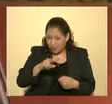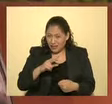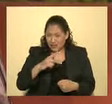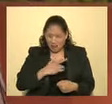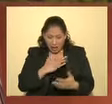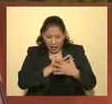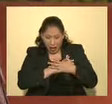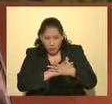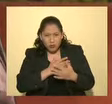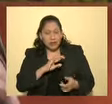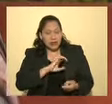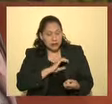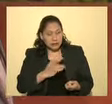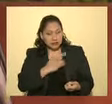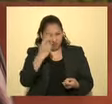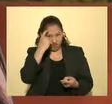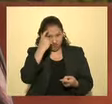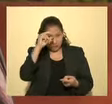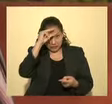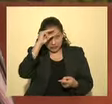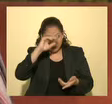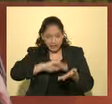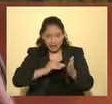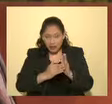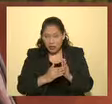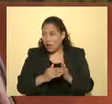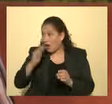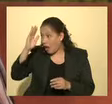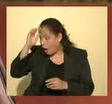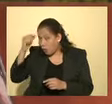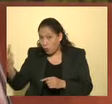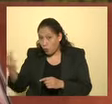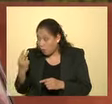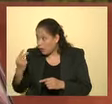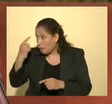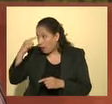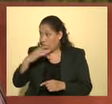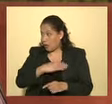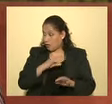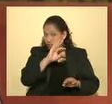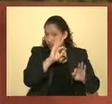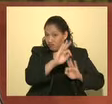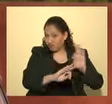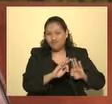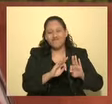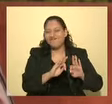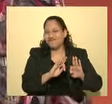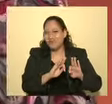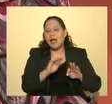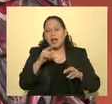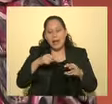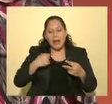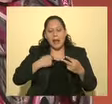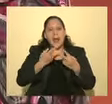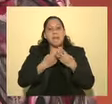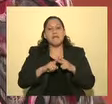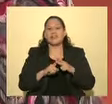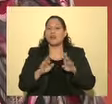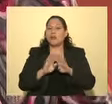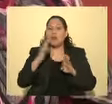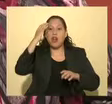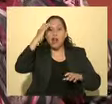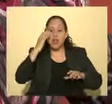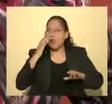el criterio, ni la civilidad para poder llegar a un acuerdo por el bien de tus hijos, justamente es el síndrome del rey león,